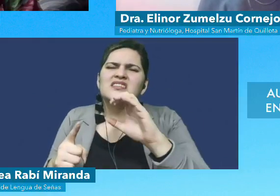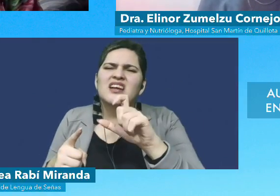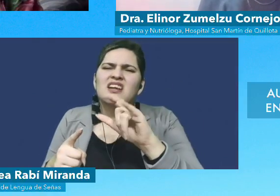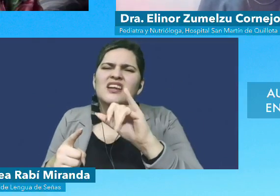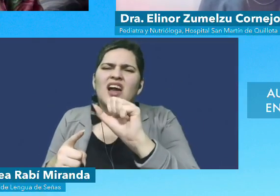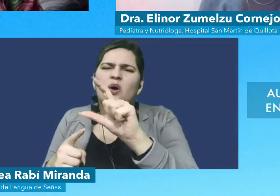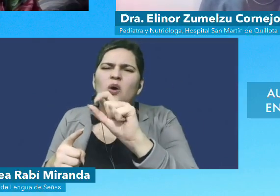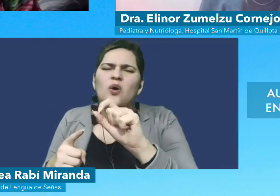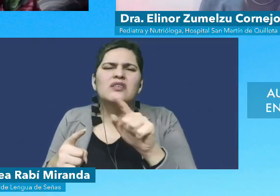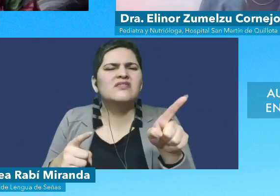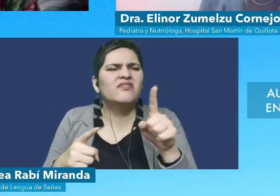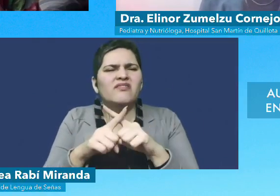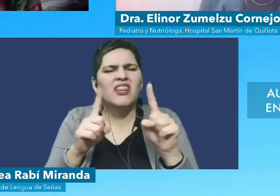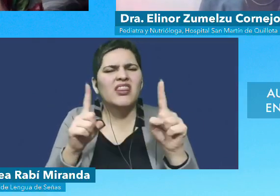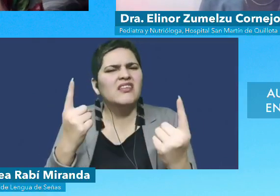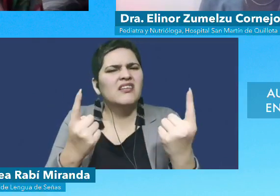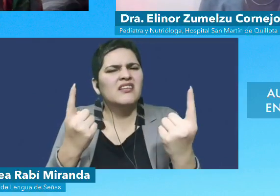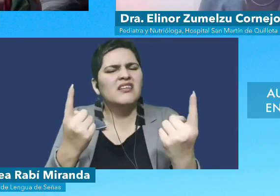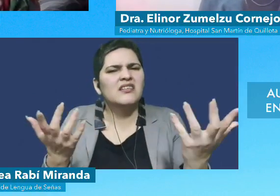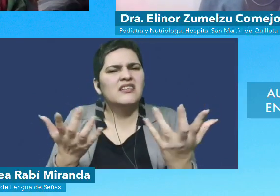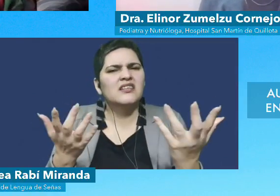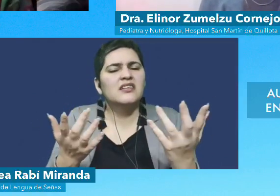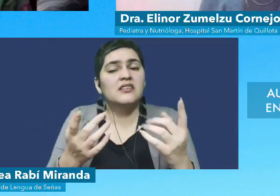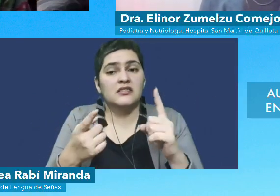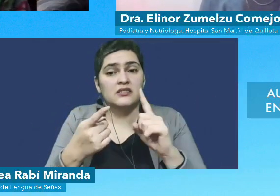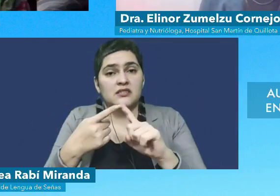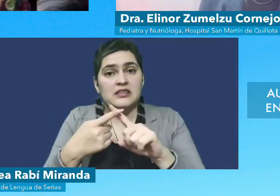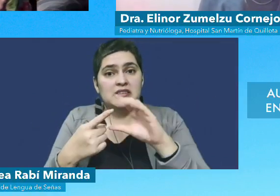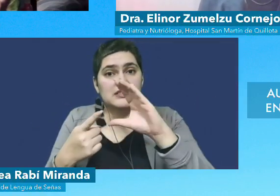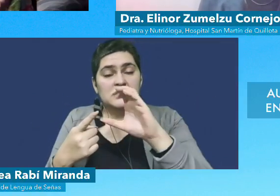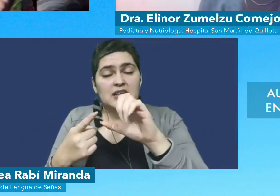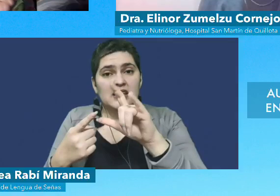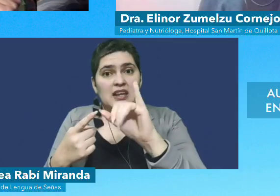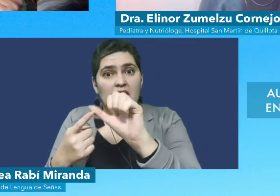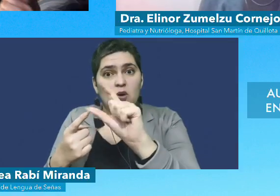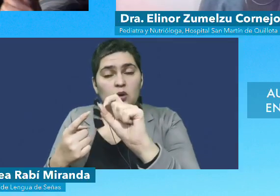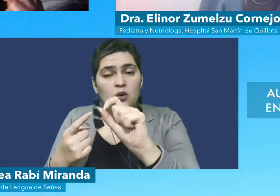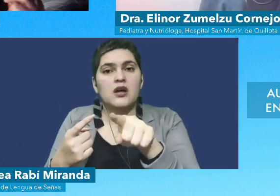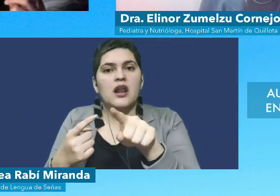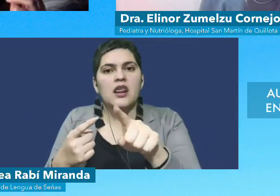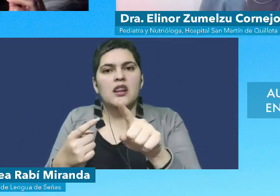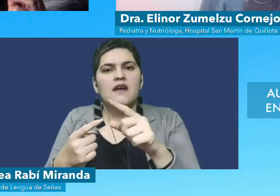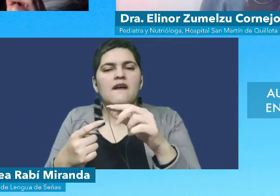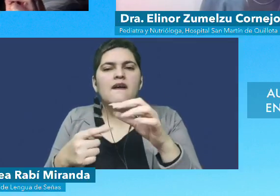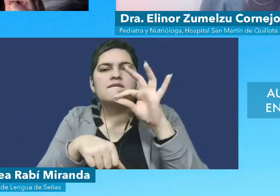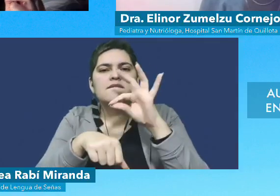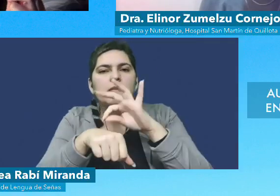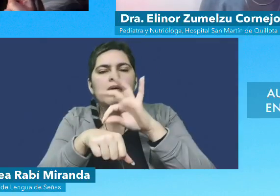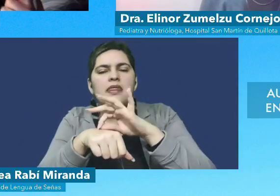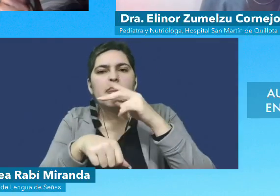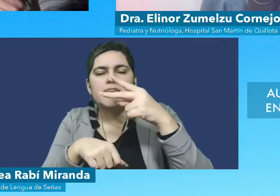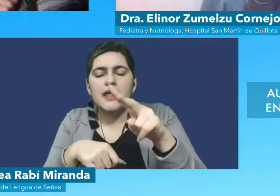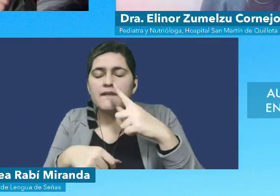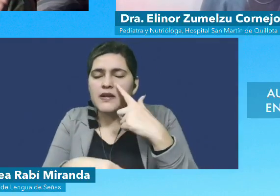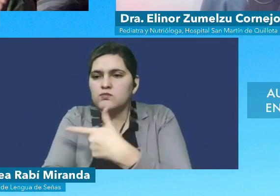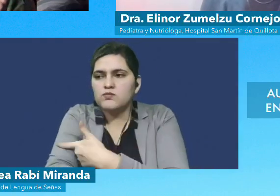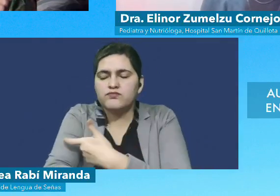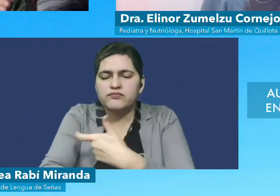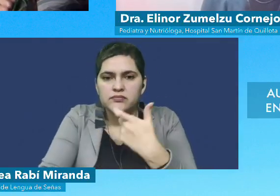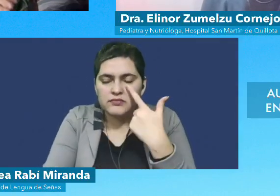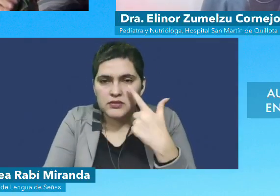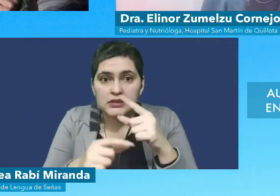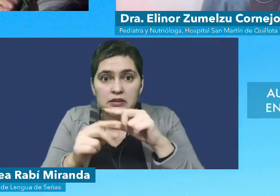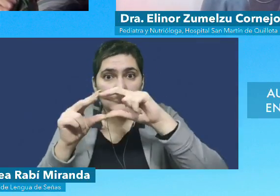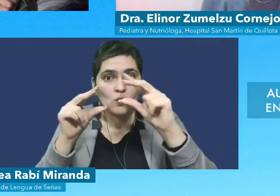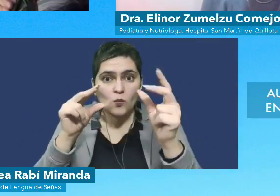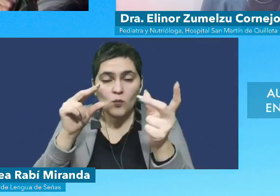una enfermedad inmunológica ya demostrada, o sea que yo pude hacer un examen y pude ir a mirar ese intestino y tiene un